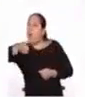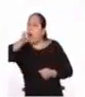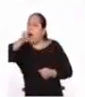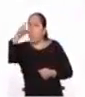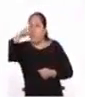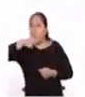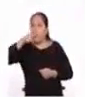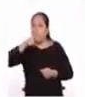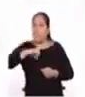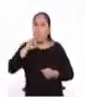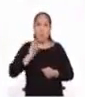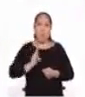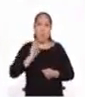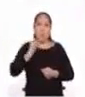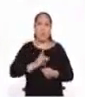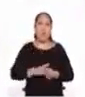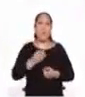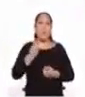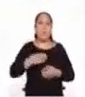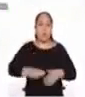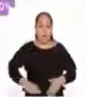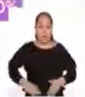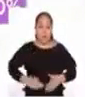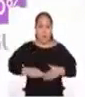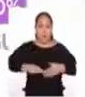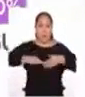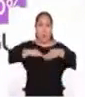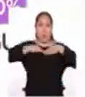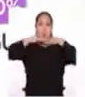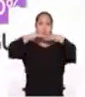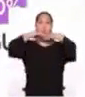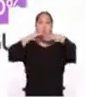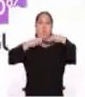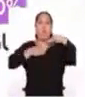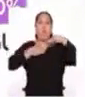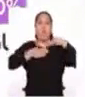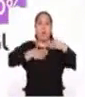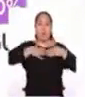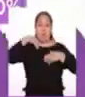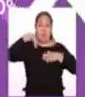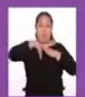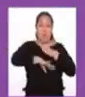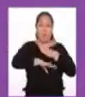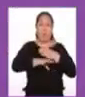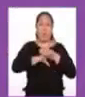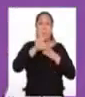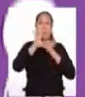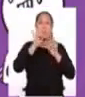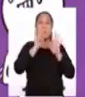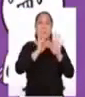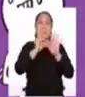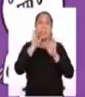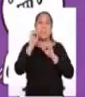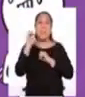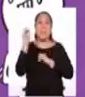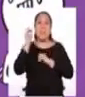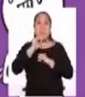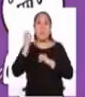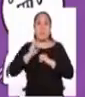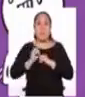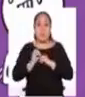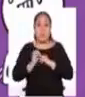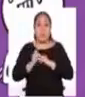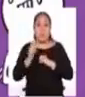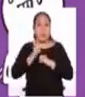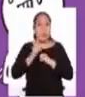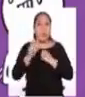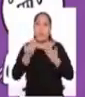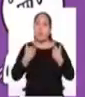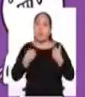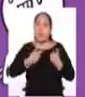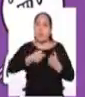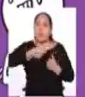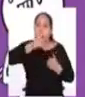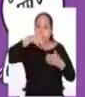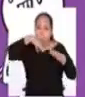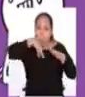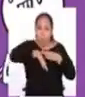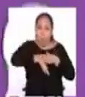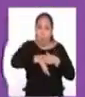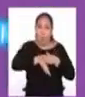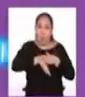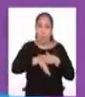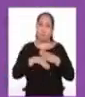el cuerpo humano se compone aproximadamente de 70% de agua, y sin ella el funcionamiento normal del cuerpo se